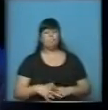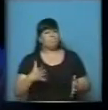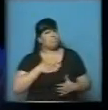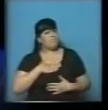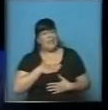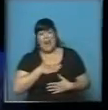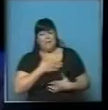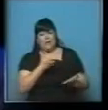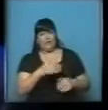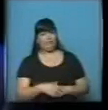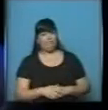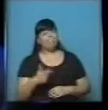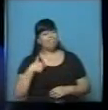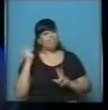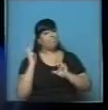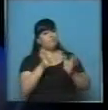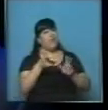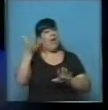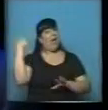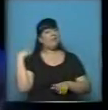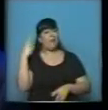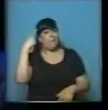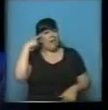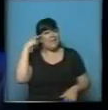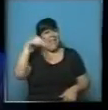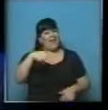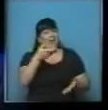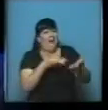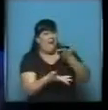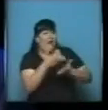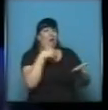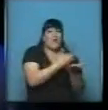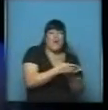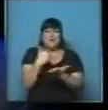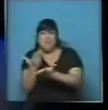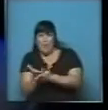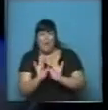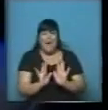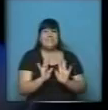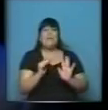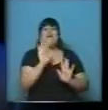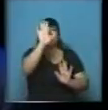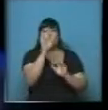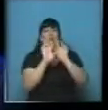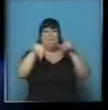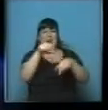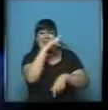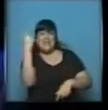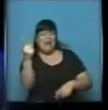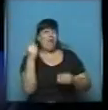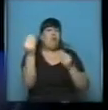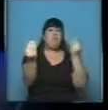Lamento, Daniel. Yo te dije en la introducción que pensé que íbamos a venir a intercambiar propuestas que se transformen en política de Estado, gobierne quien